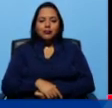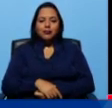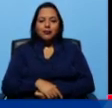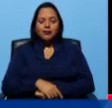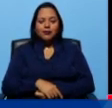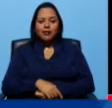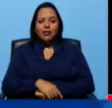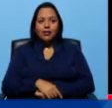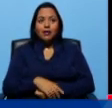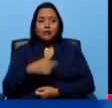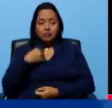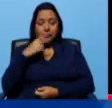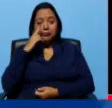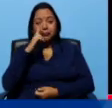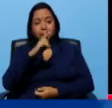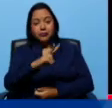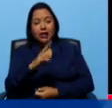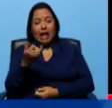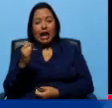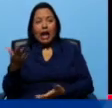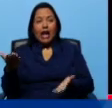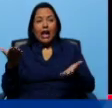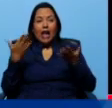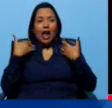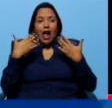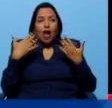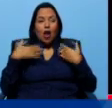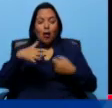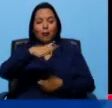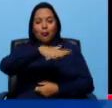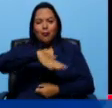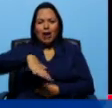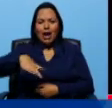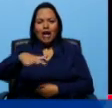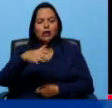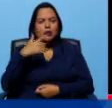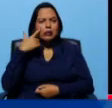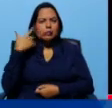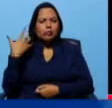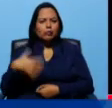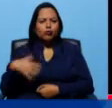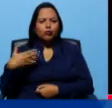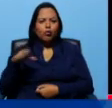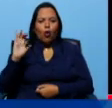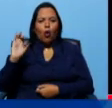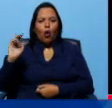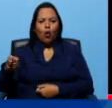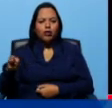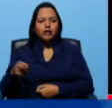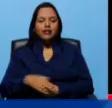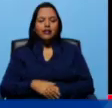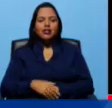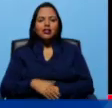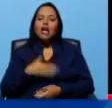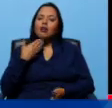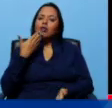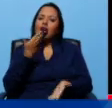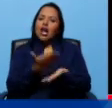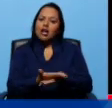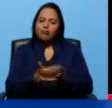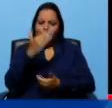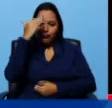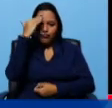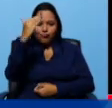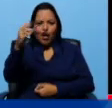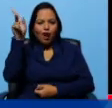se ve que está haciendo un calorón, mira, en ese patio, ahí en Coche. Bueno, muchas gracias. Saludo a la